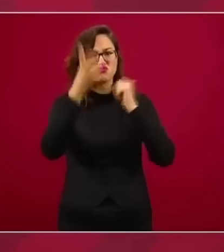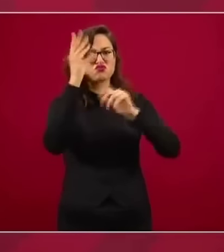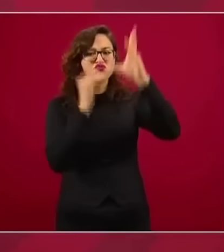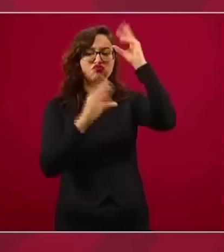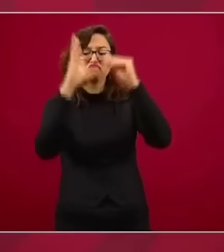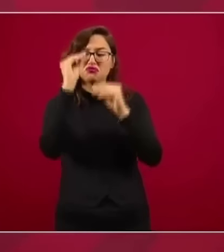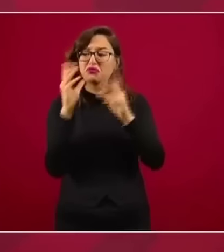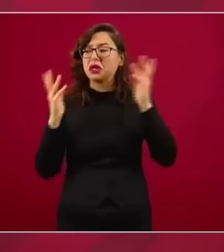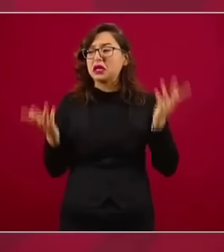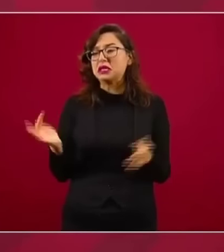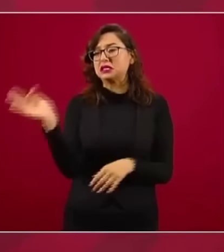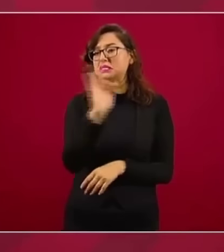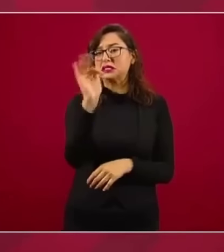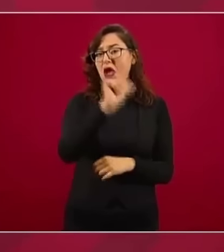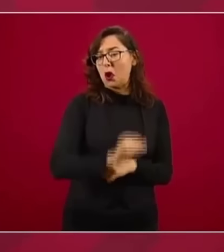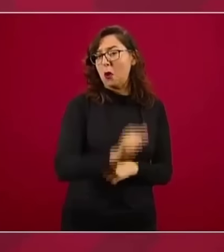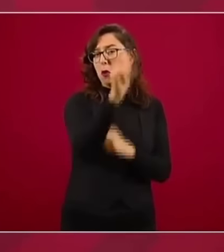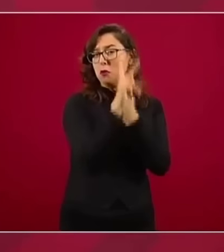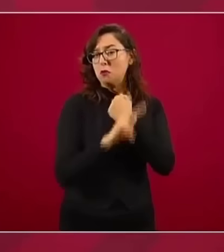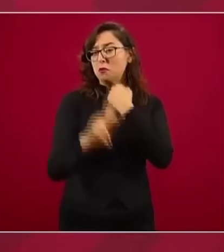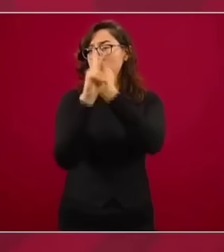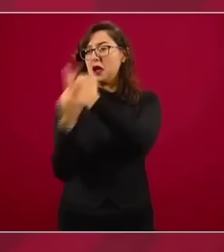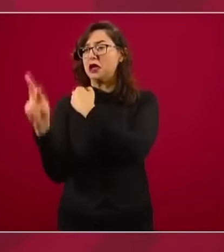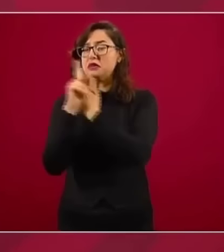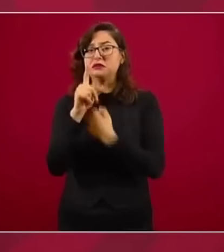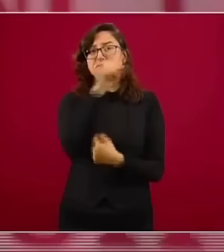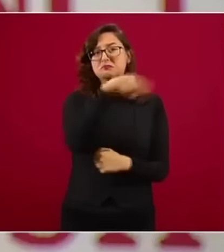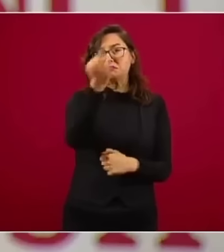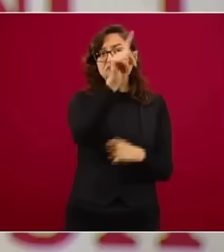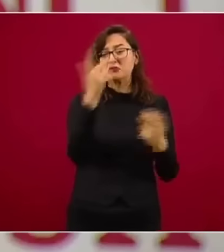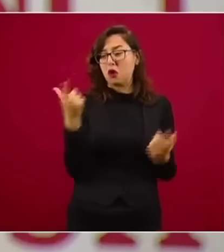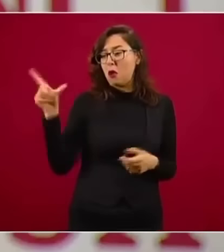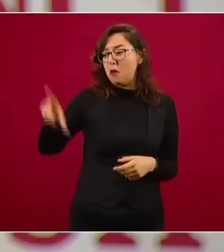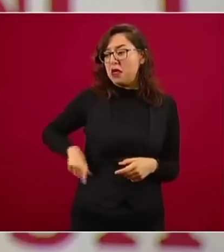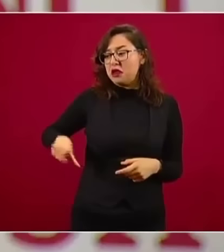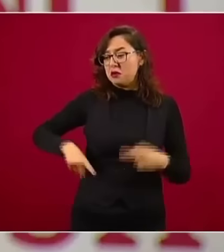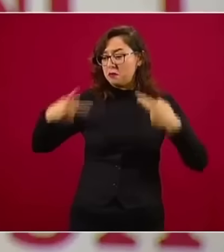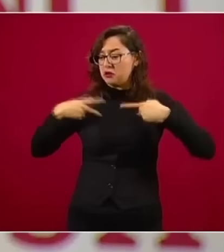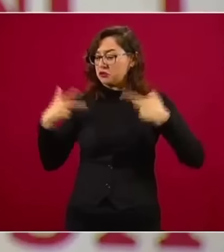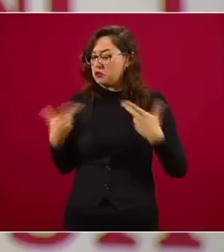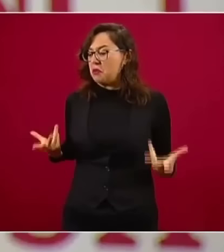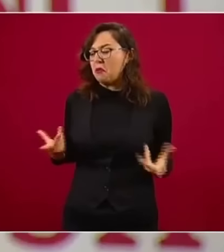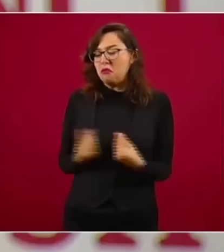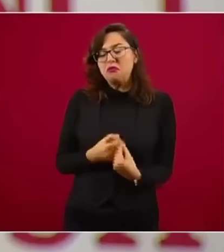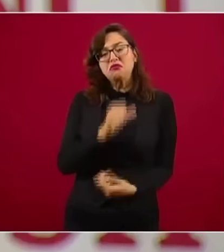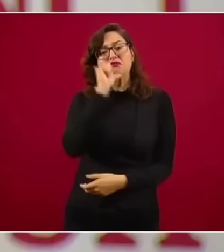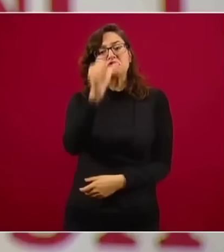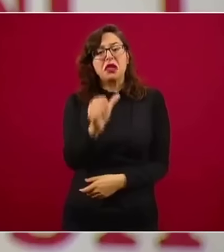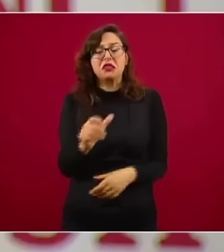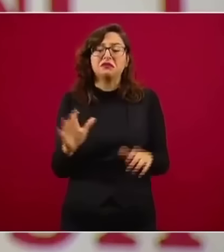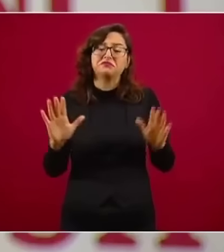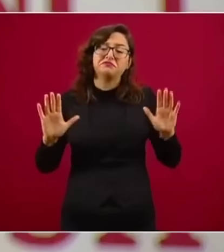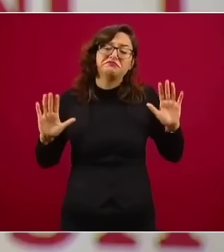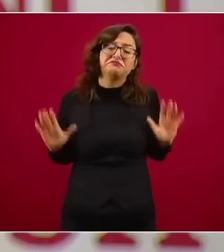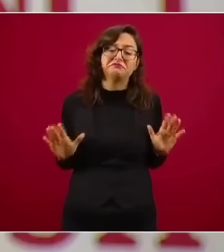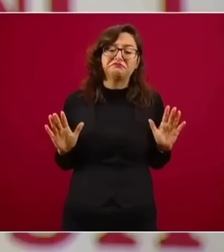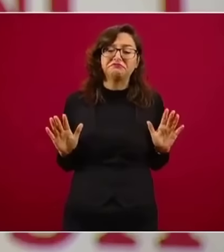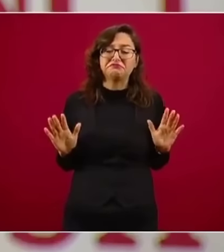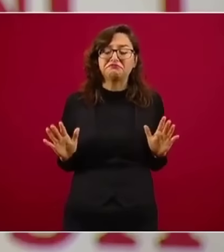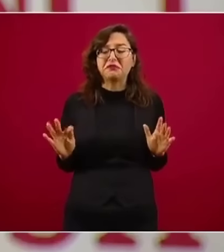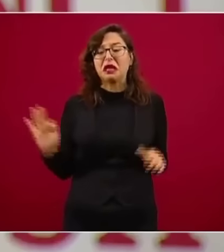Quizá otros países no posean un gobierno tan cercano con su pueblo. O quizá sea todo esto